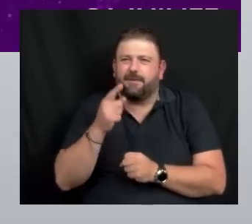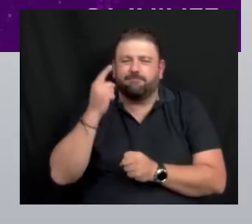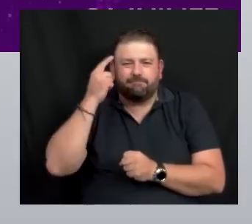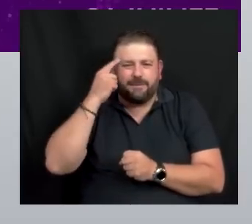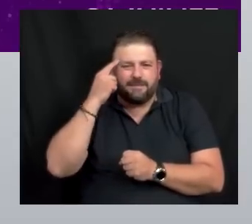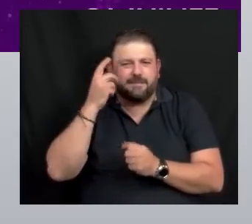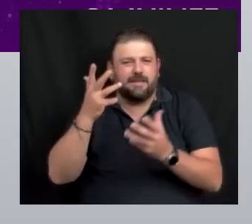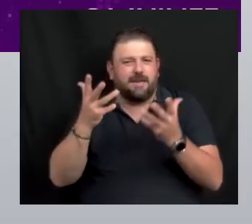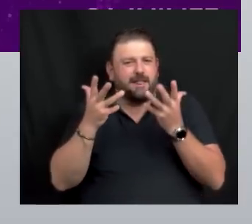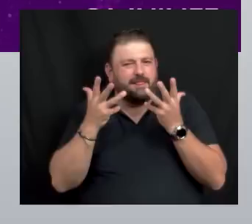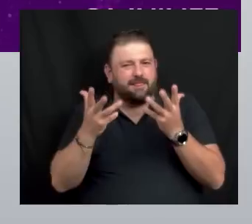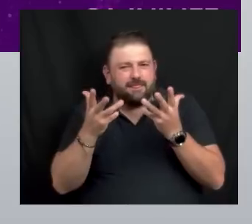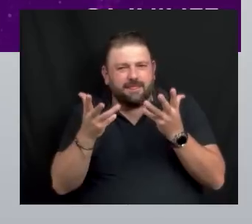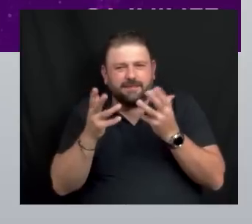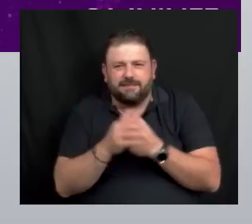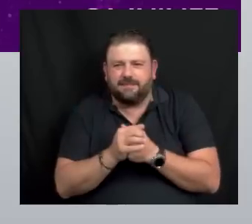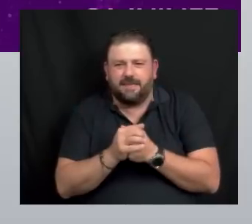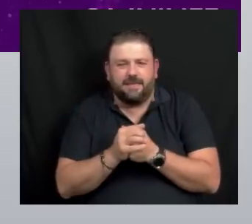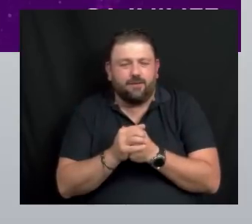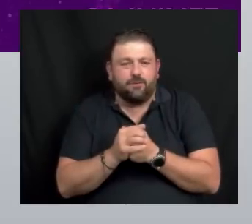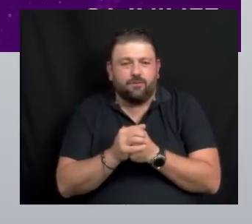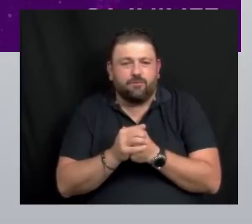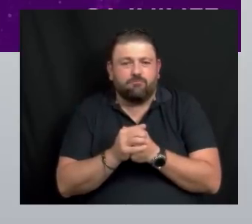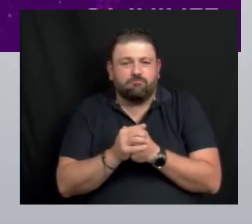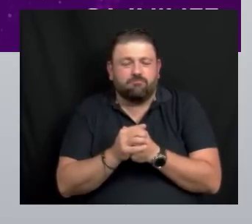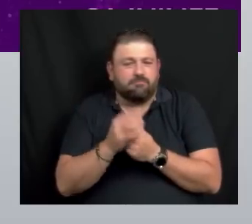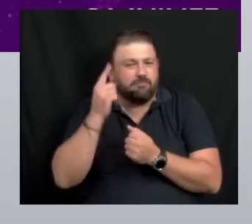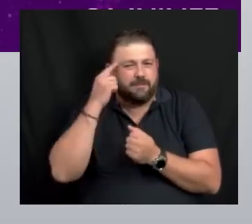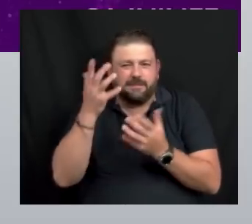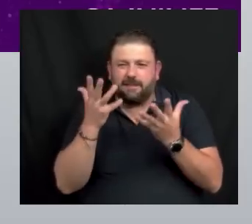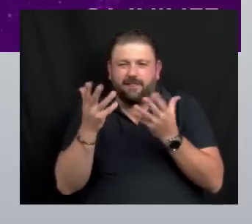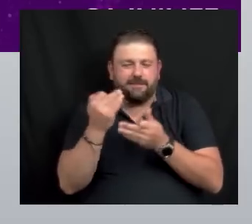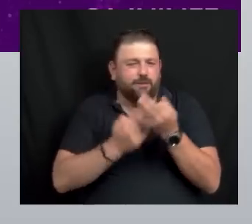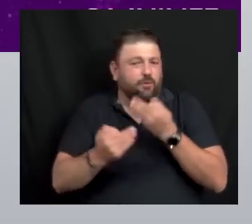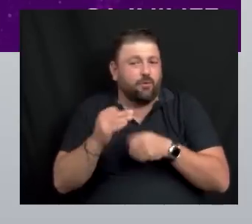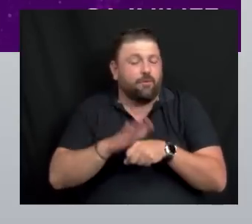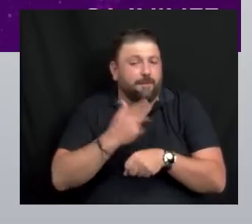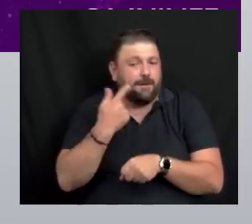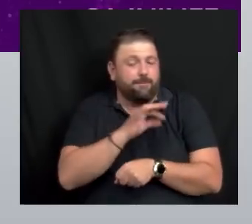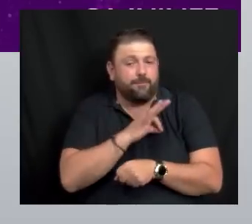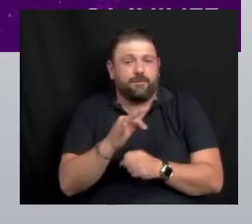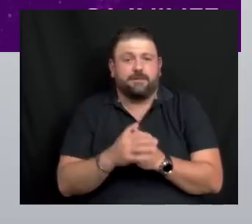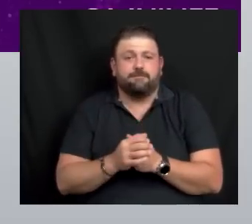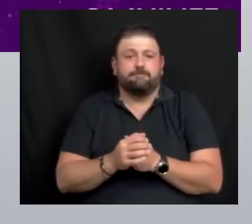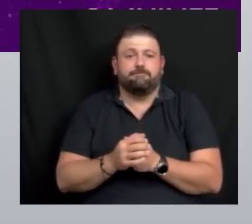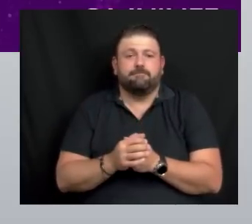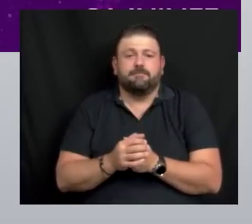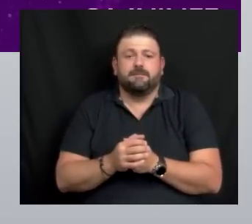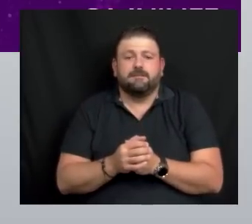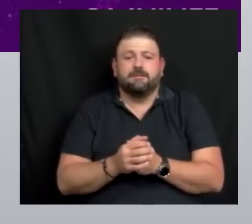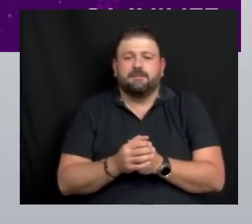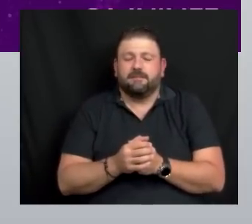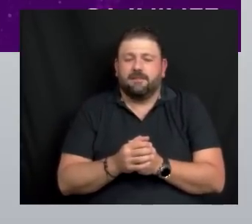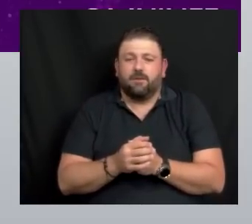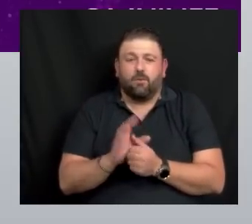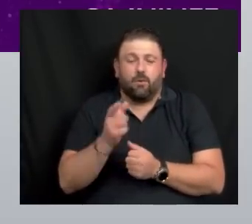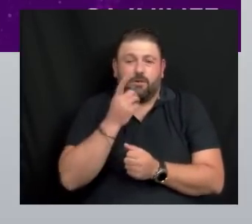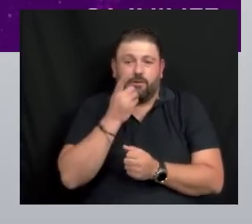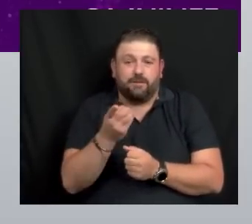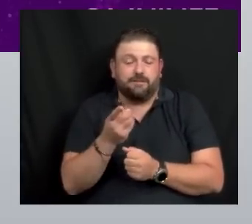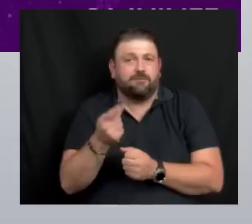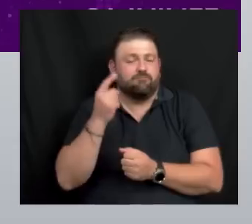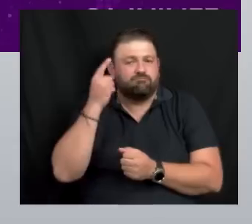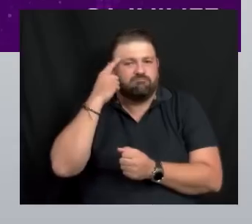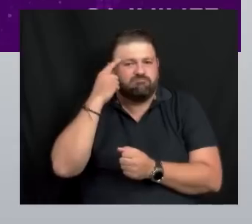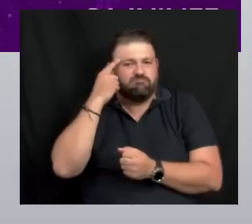en el deseo, no apagar esa mecha. Por eso nuestro evento se llama Enciéndete, pero dices enciéndete y no apagues la